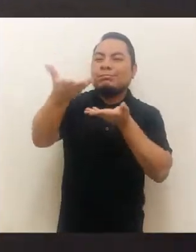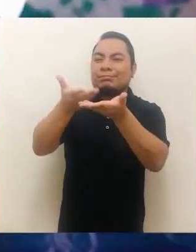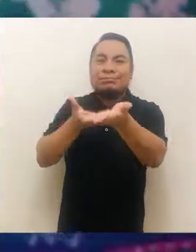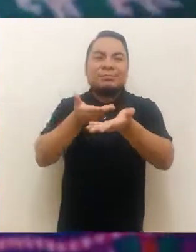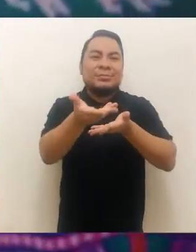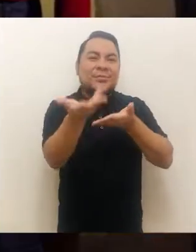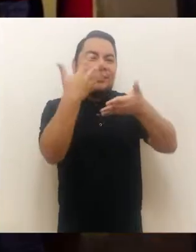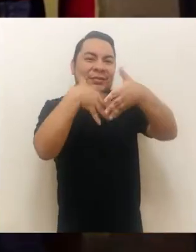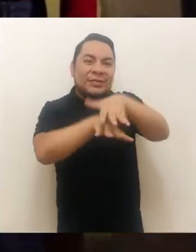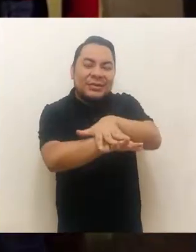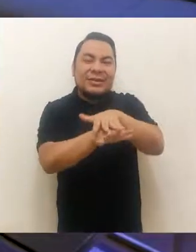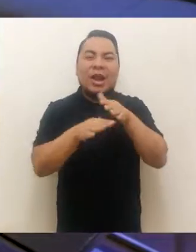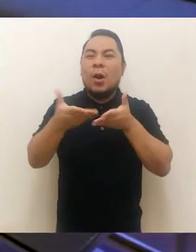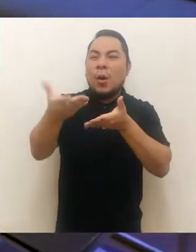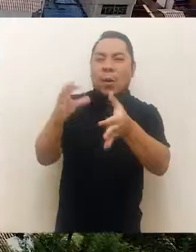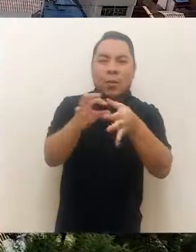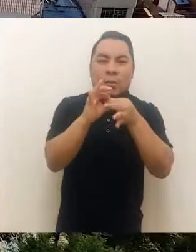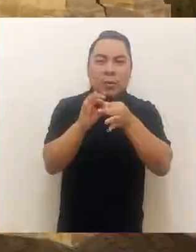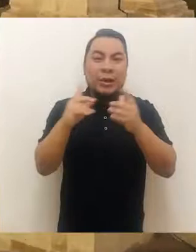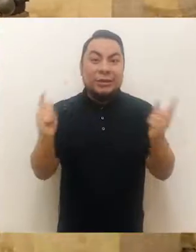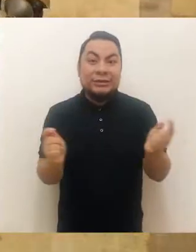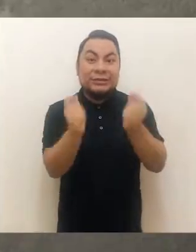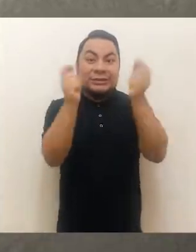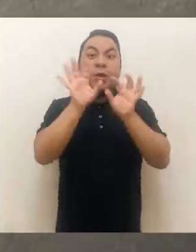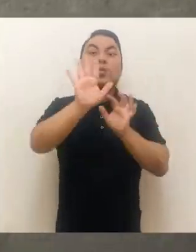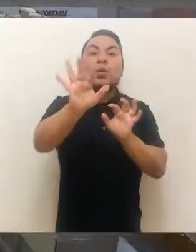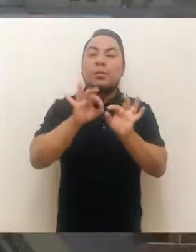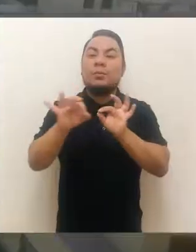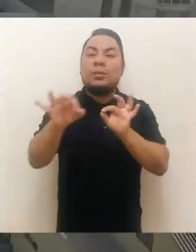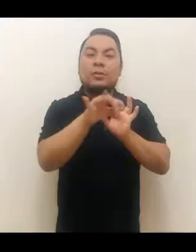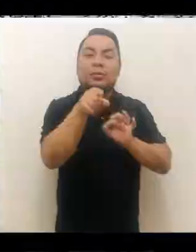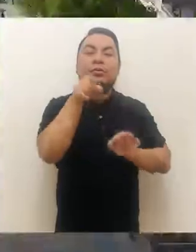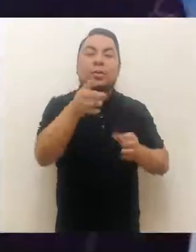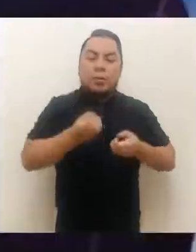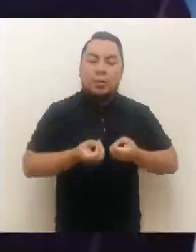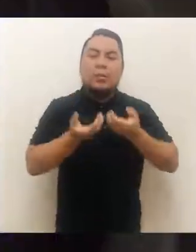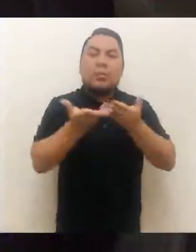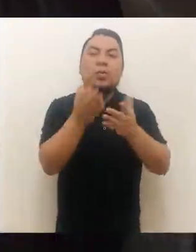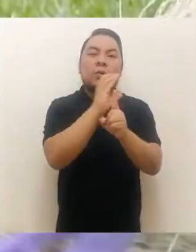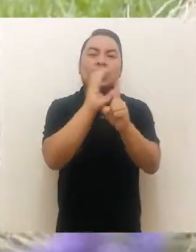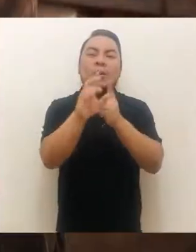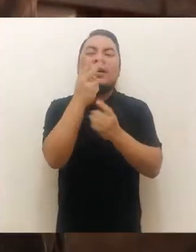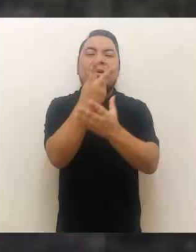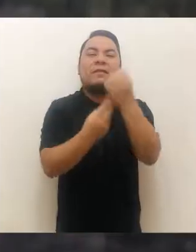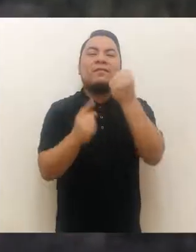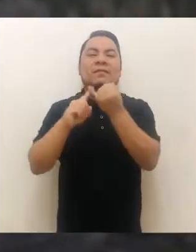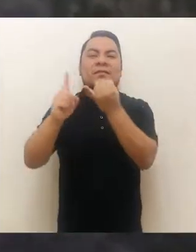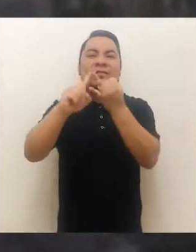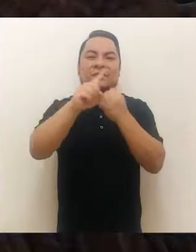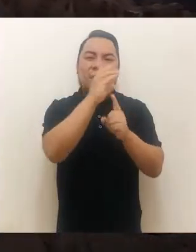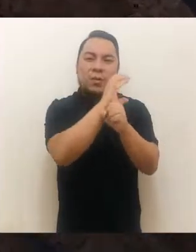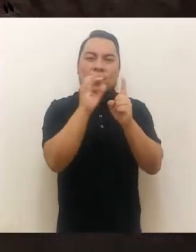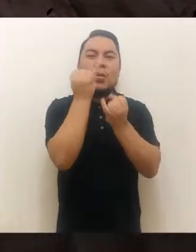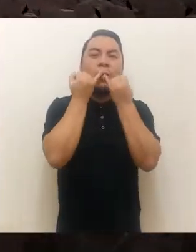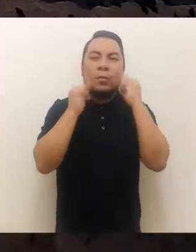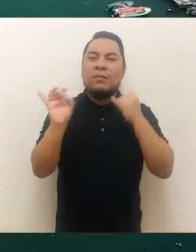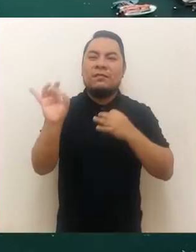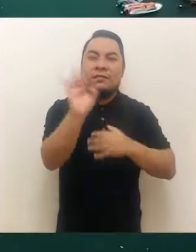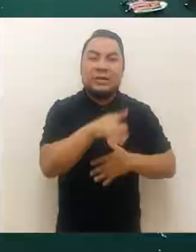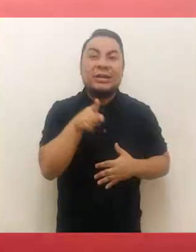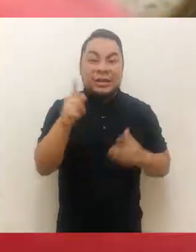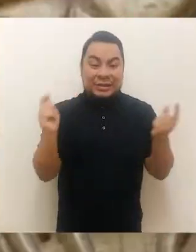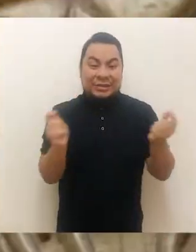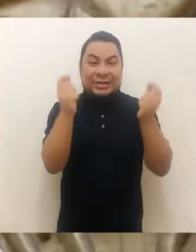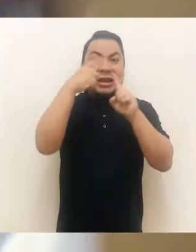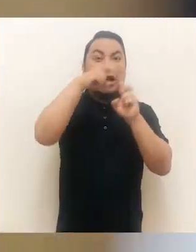para integrarnos. Celebremos en nuestras regiones sus voces y su pluriculturalidad. Celebremos el